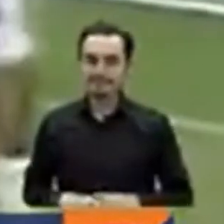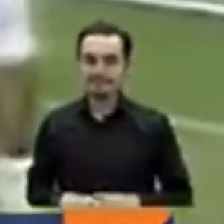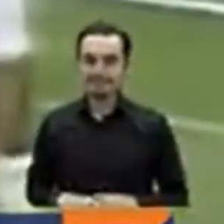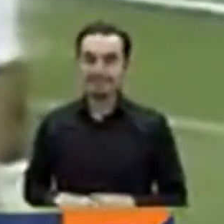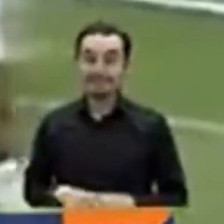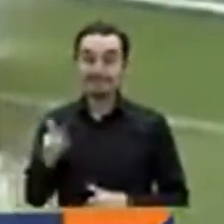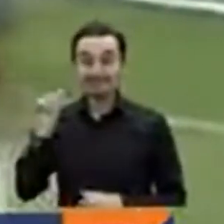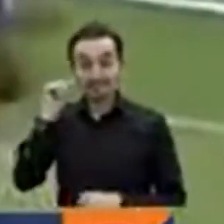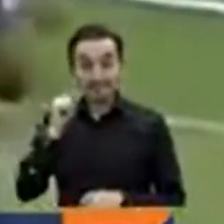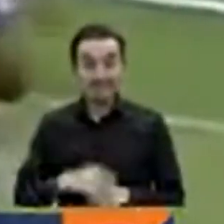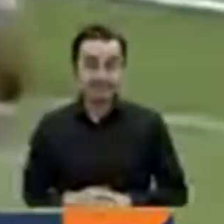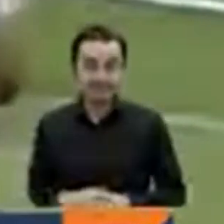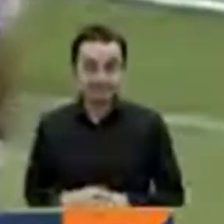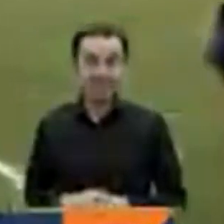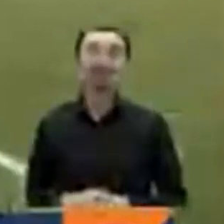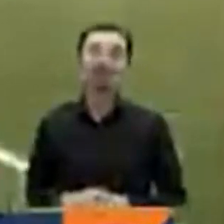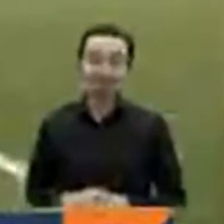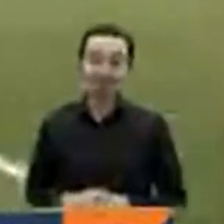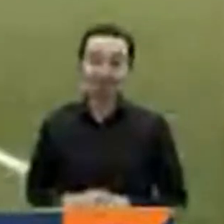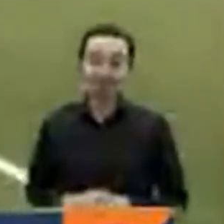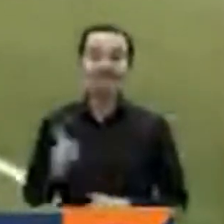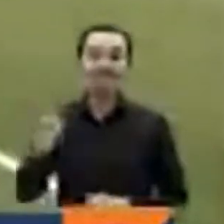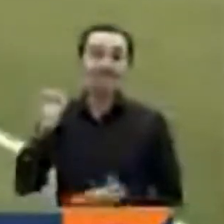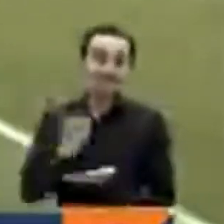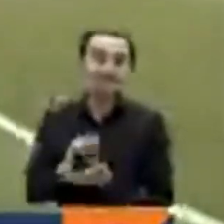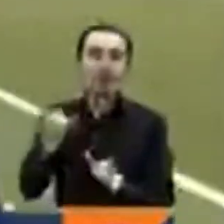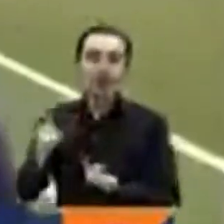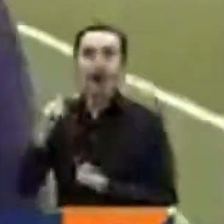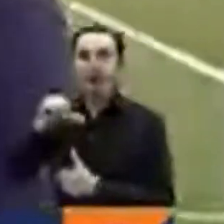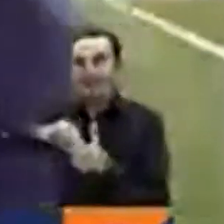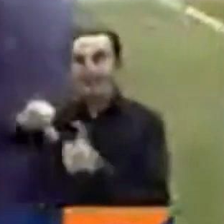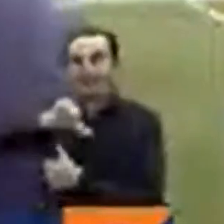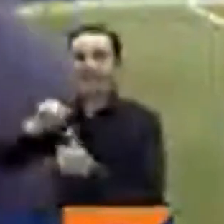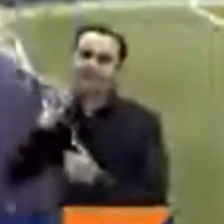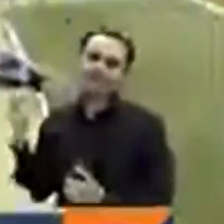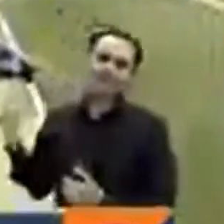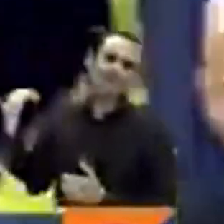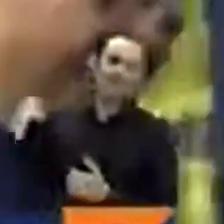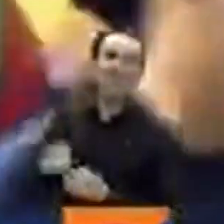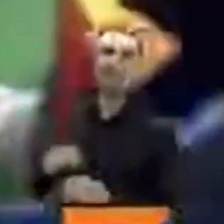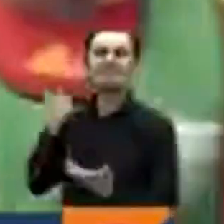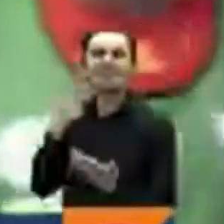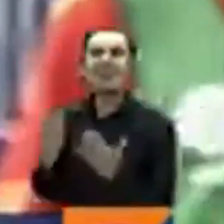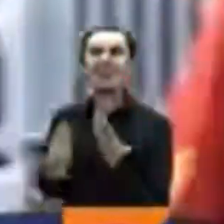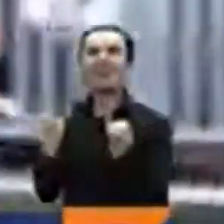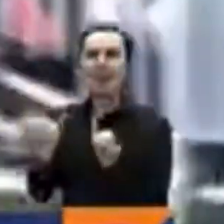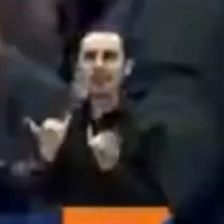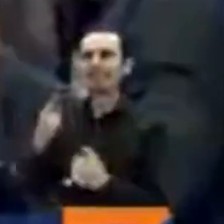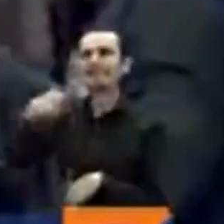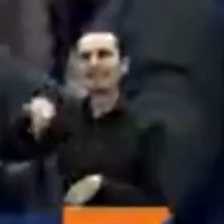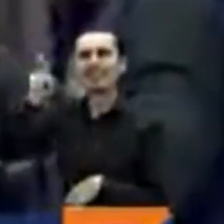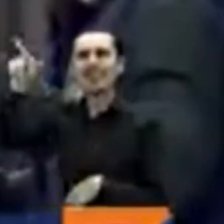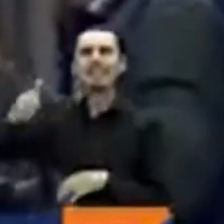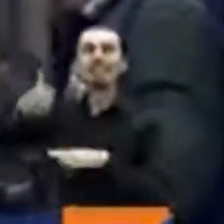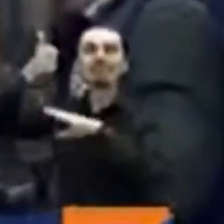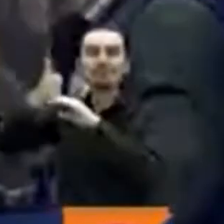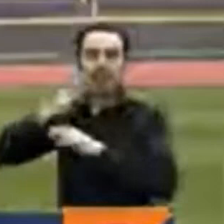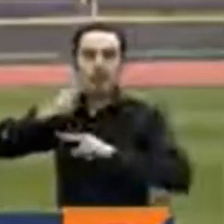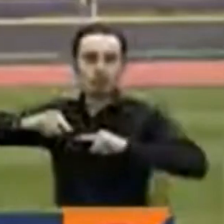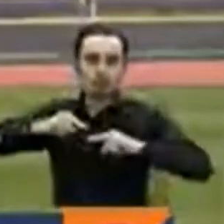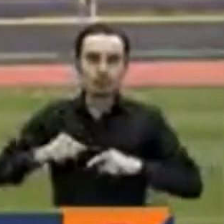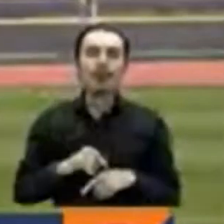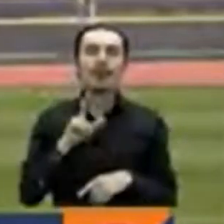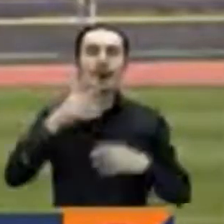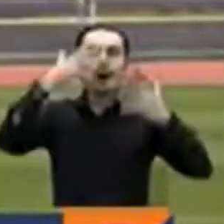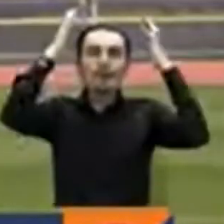las recuerdan. Pues bueno, el entrenador español, como les decía, es recordado por esta anécdota ocurrida en su época como jugador con Carlos el